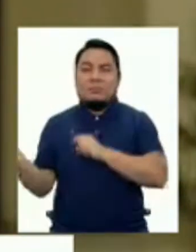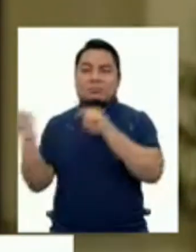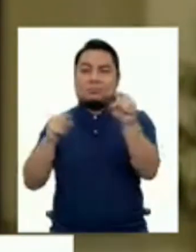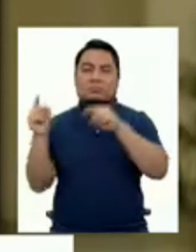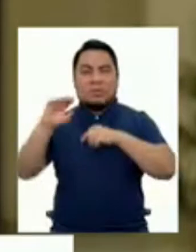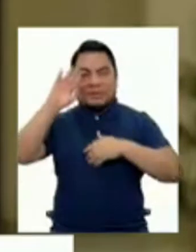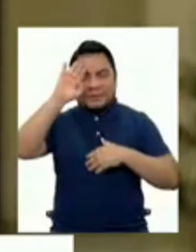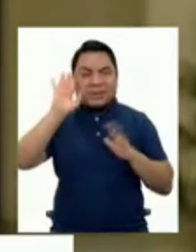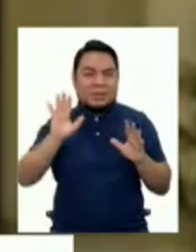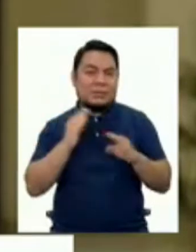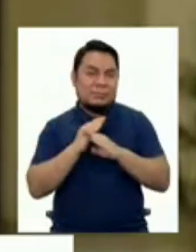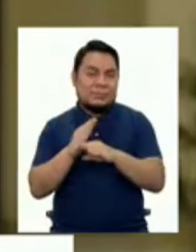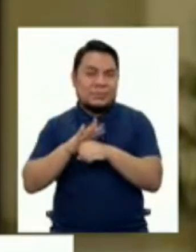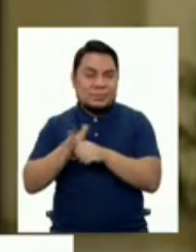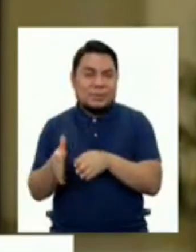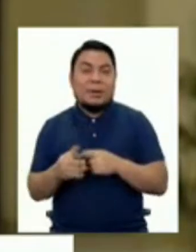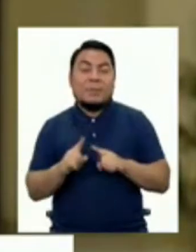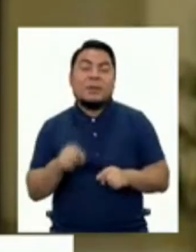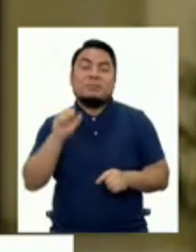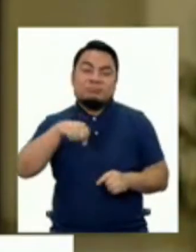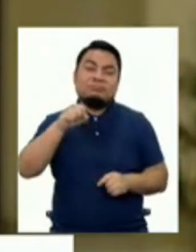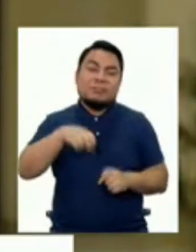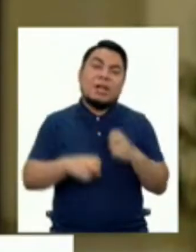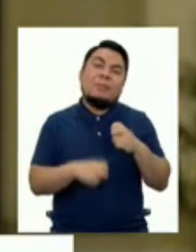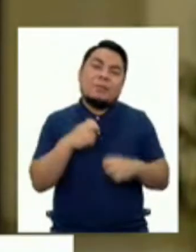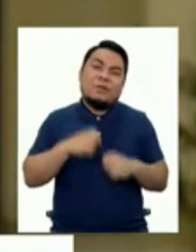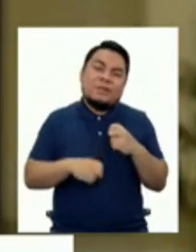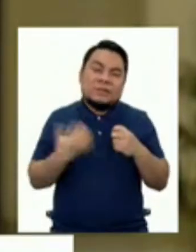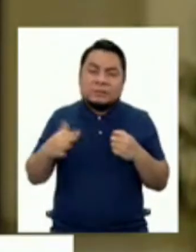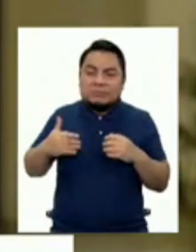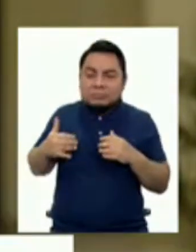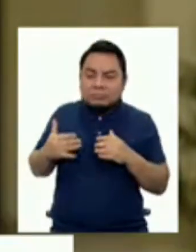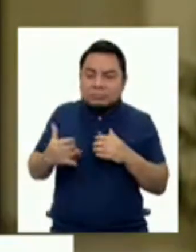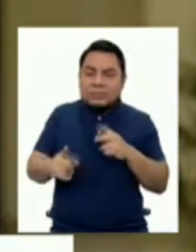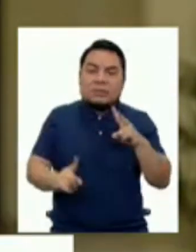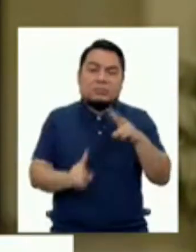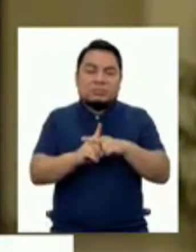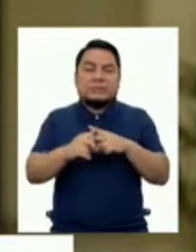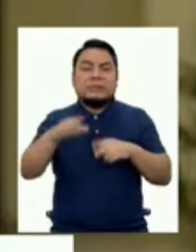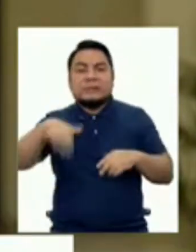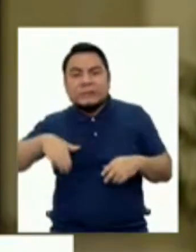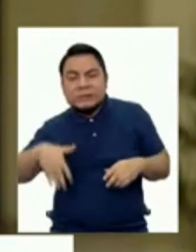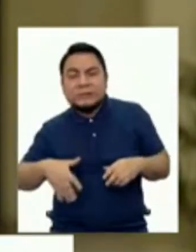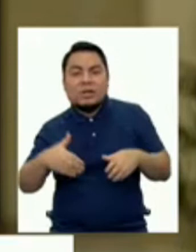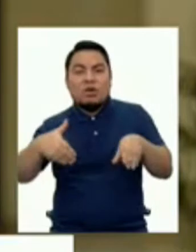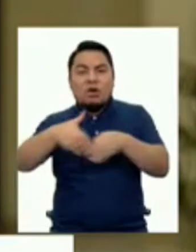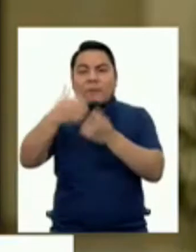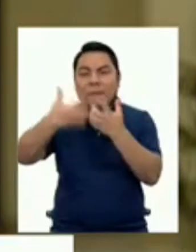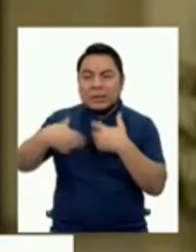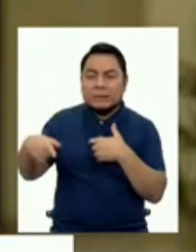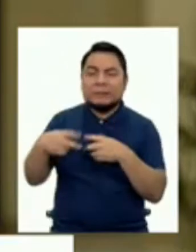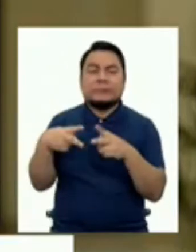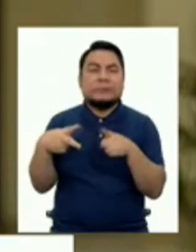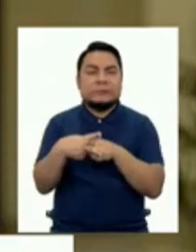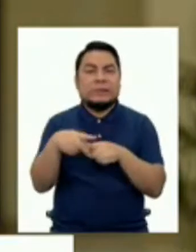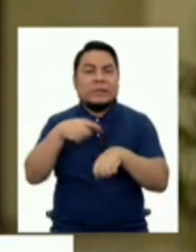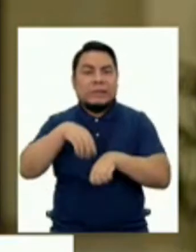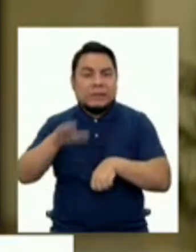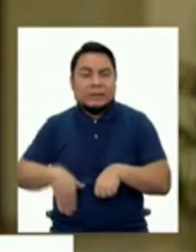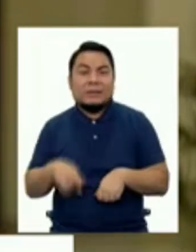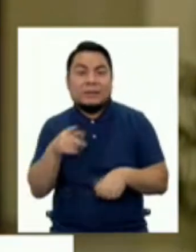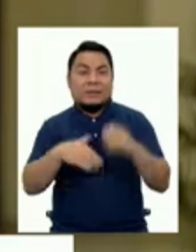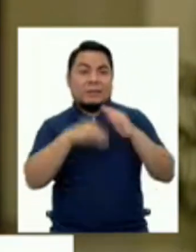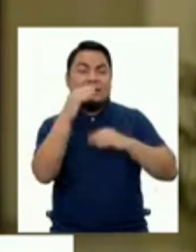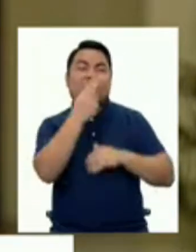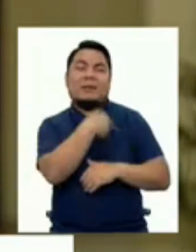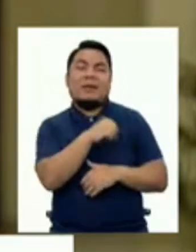enfrentar esta pandemia. Pero sí, por problemas que ocurre de retraso del contratista, este hospital no